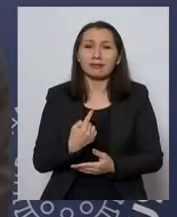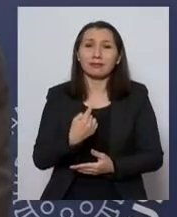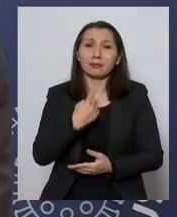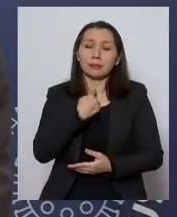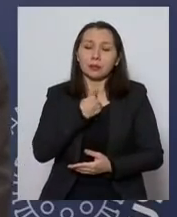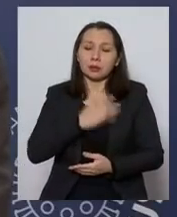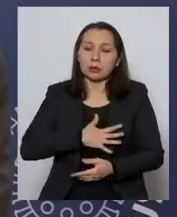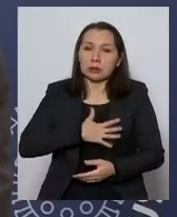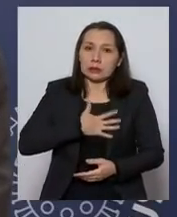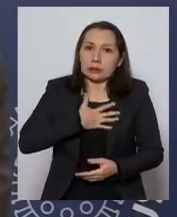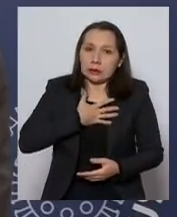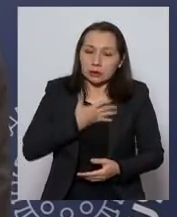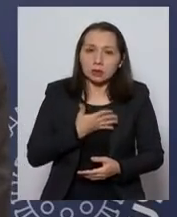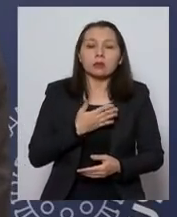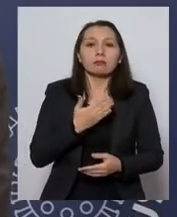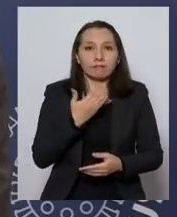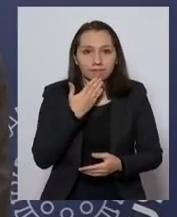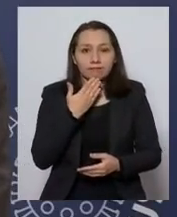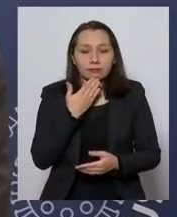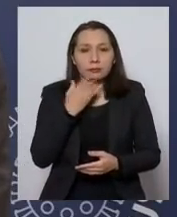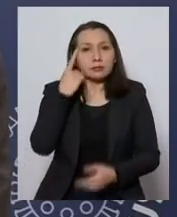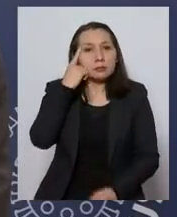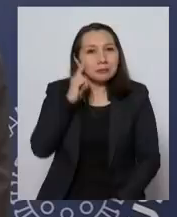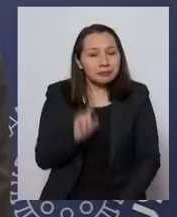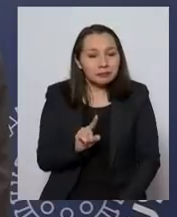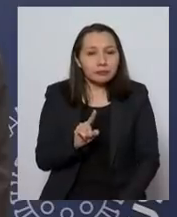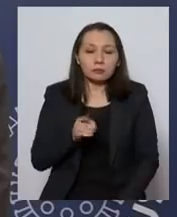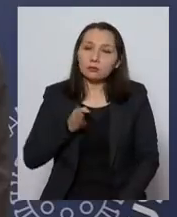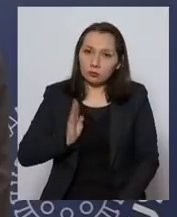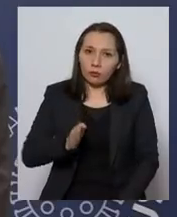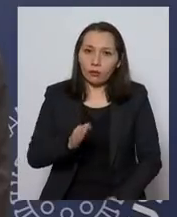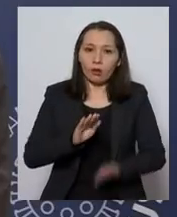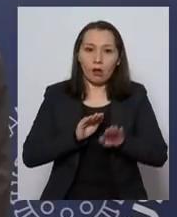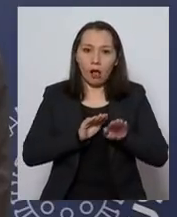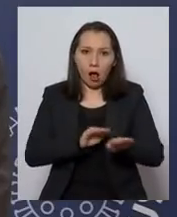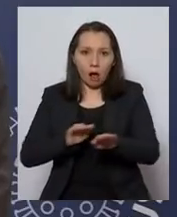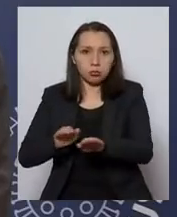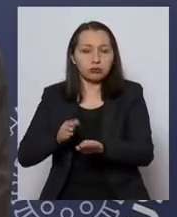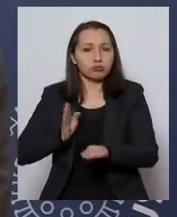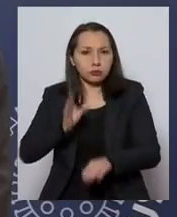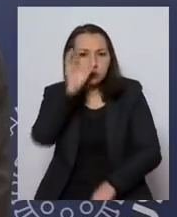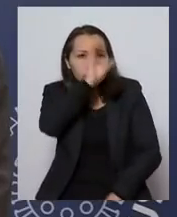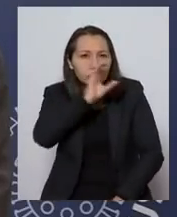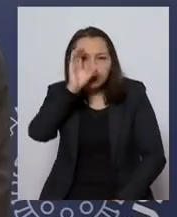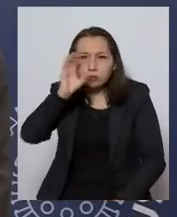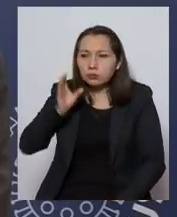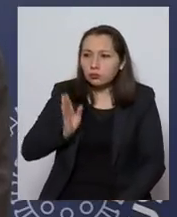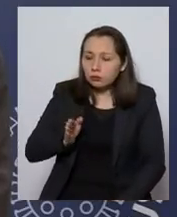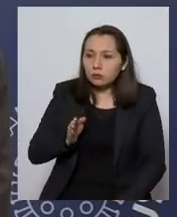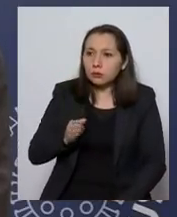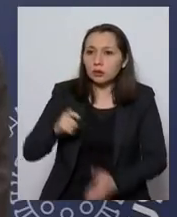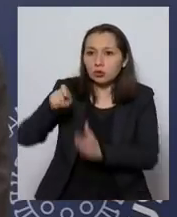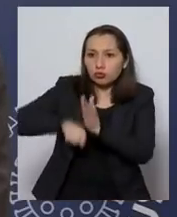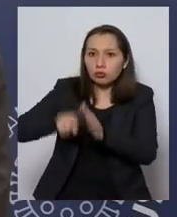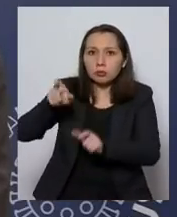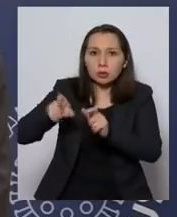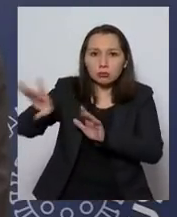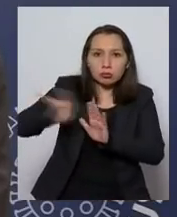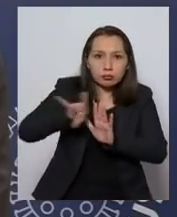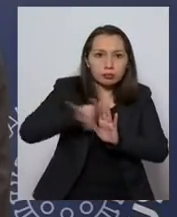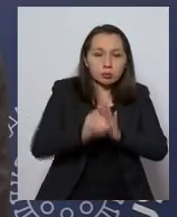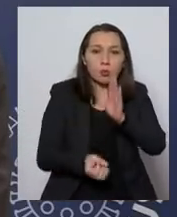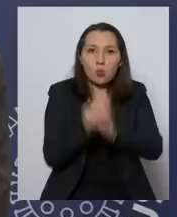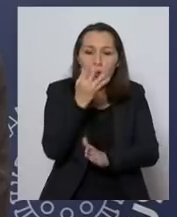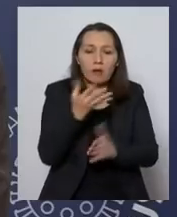afectación emocional, pero seguimos apoyando, seguimos buscando, seguimos contratando gente